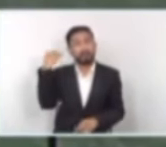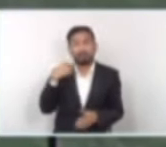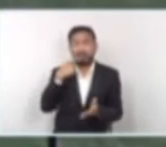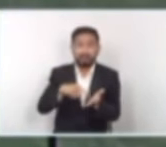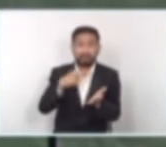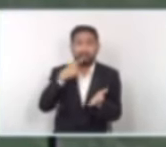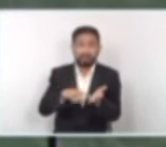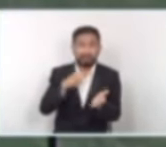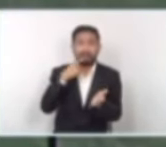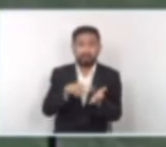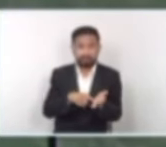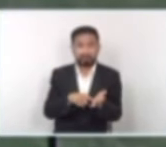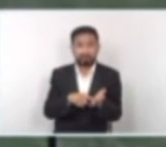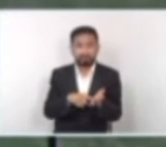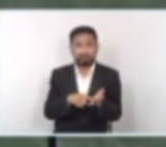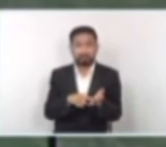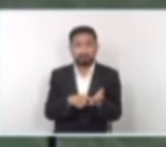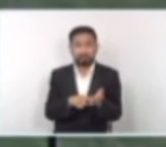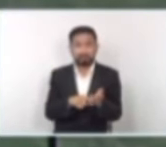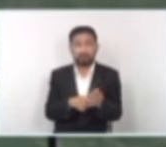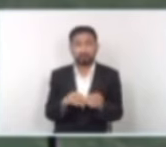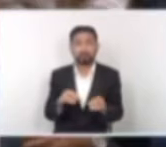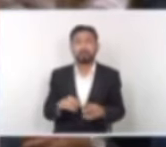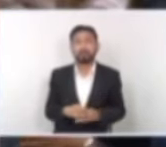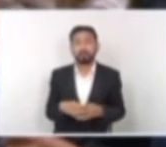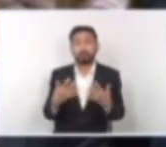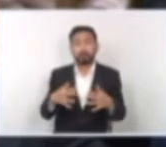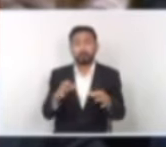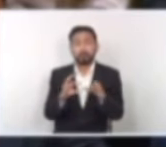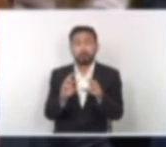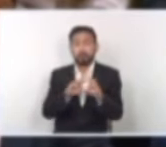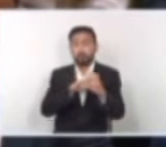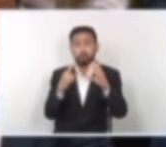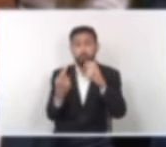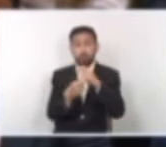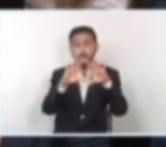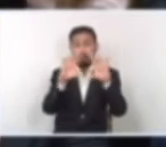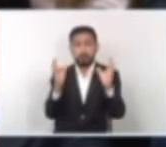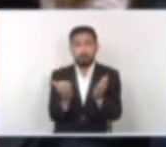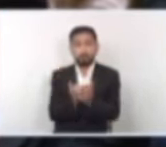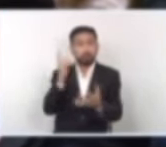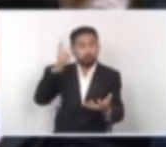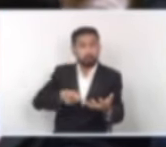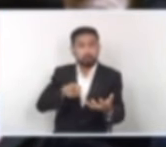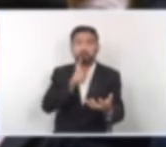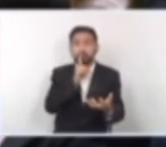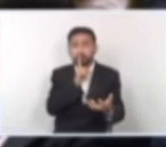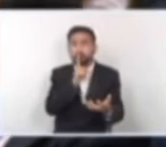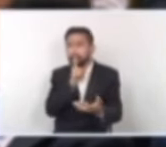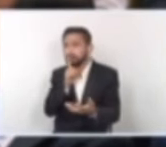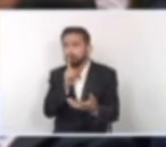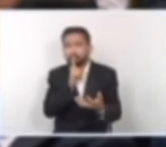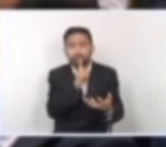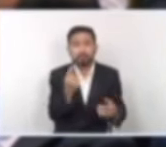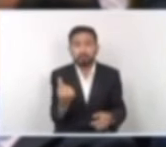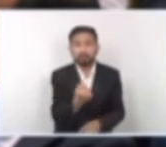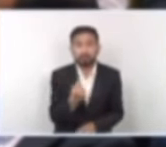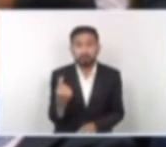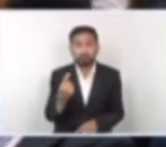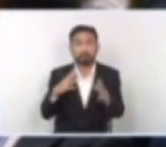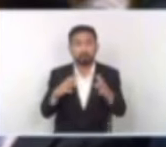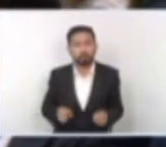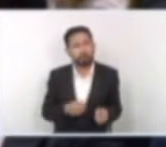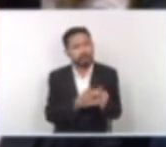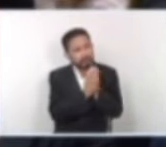denunciar. Las plataformas más grandes de redes sociales en el mundo fueron obligadas a censurar a sus usuarios a petición de sus